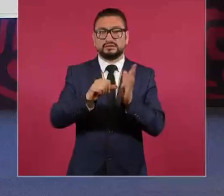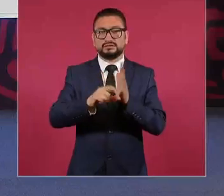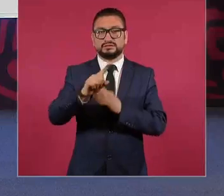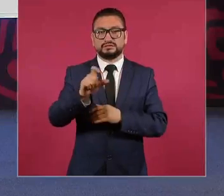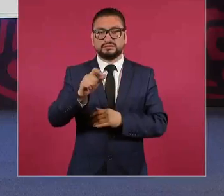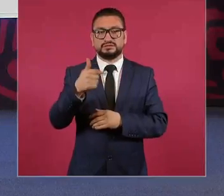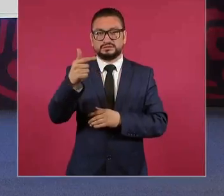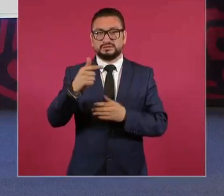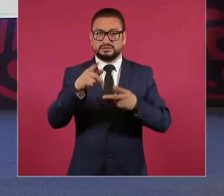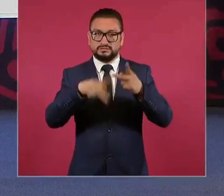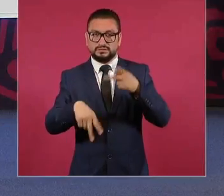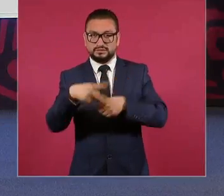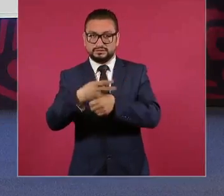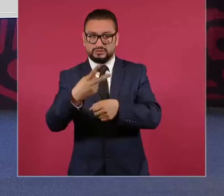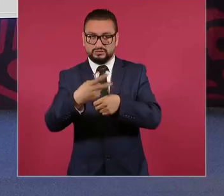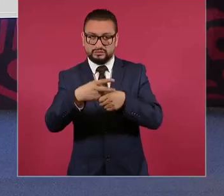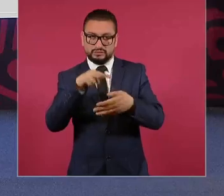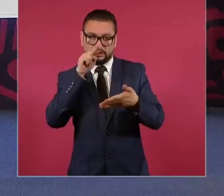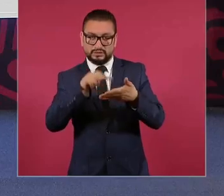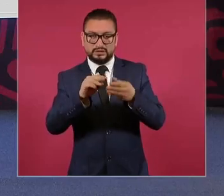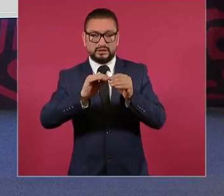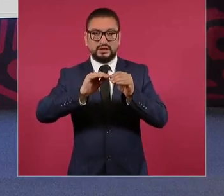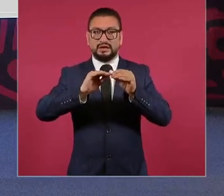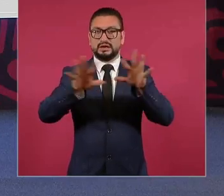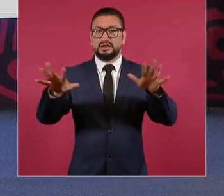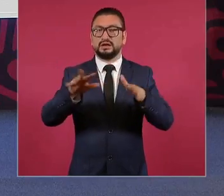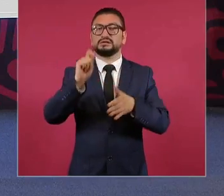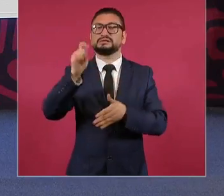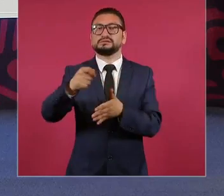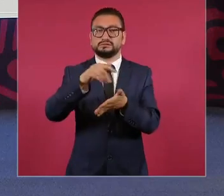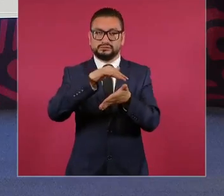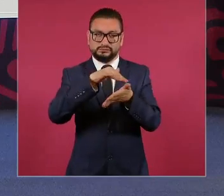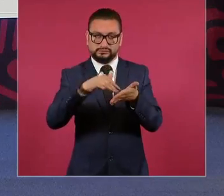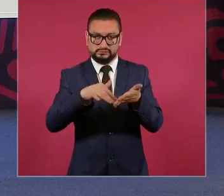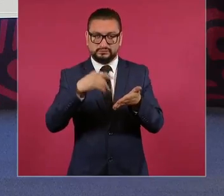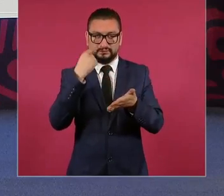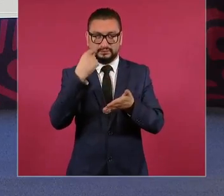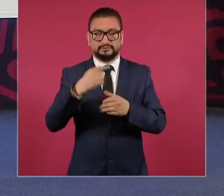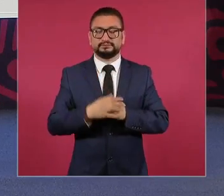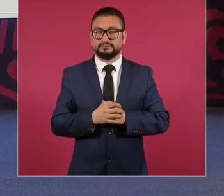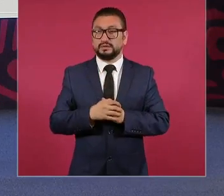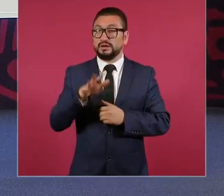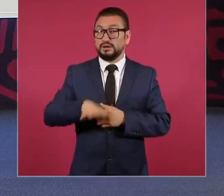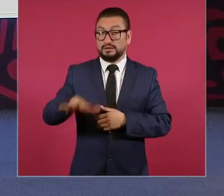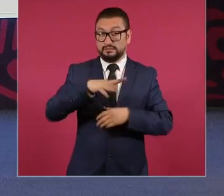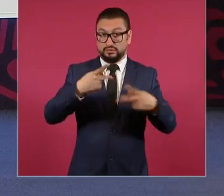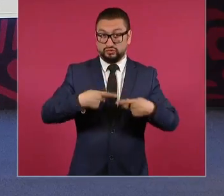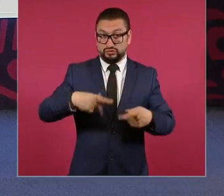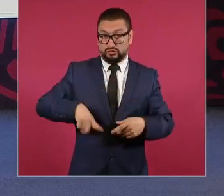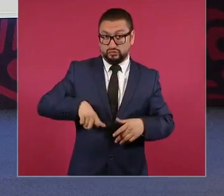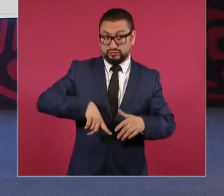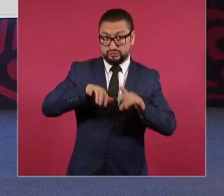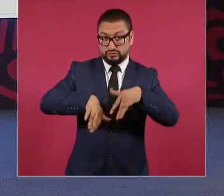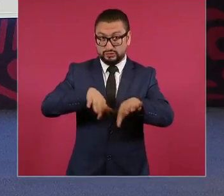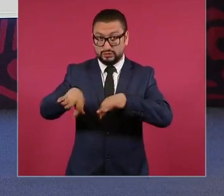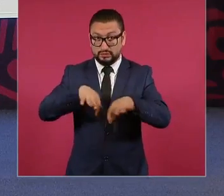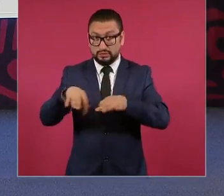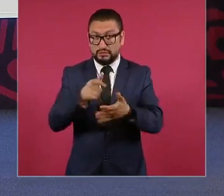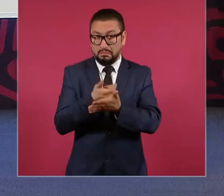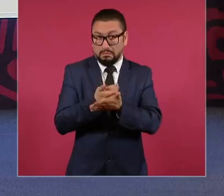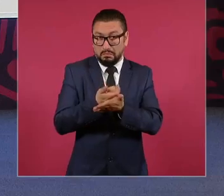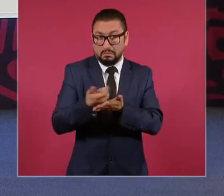segunda, establece con claridad y a la letra lo leemos, ningún servidor público podrá recibir